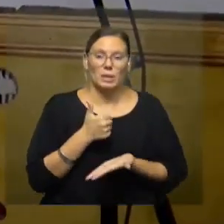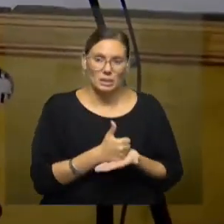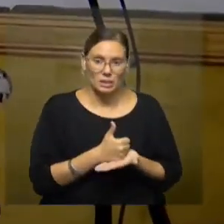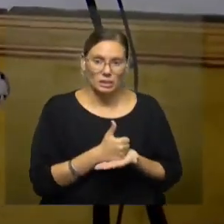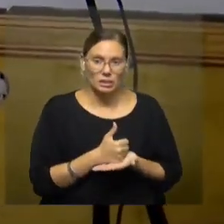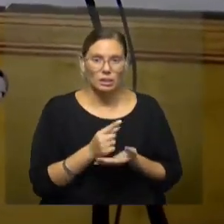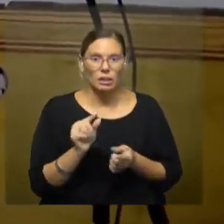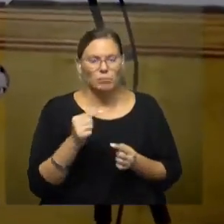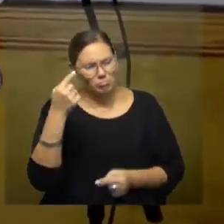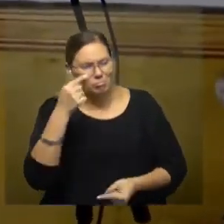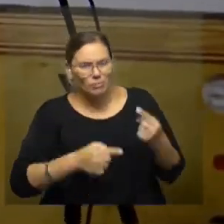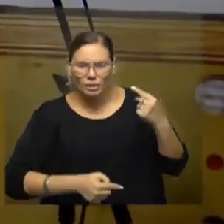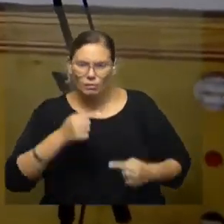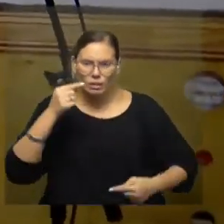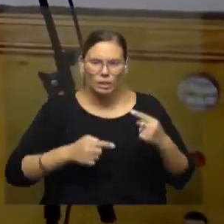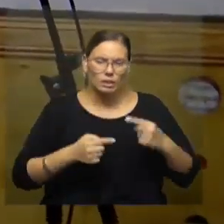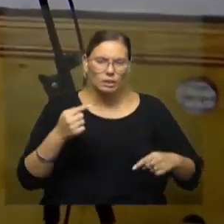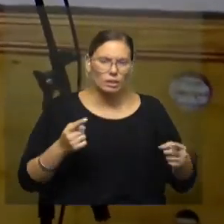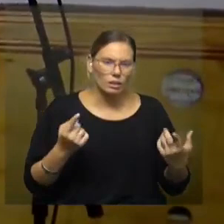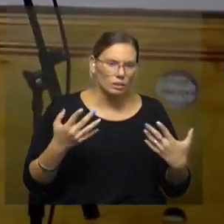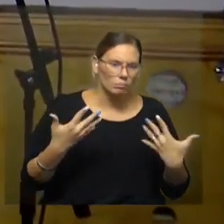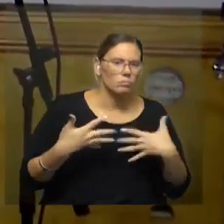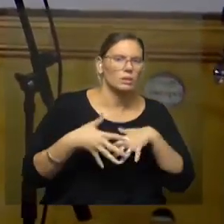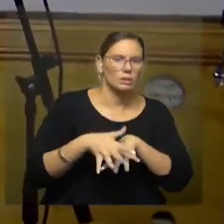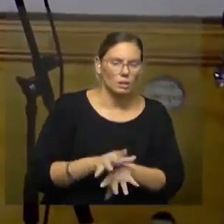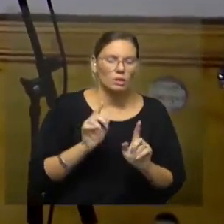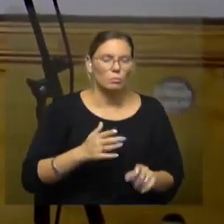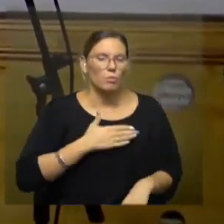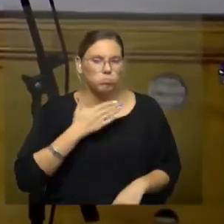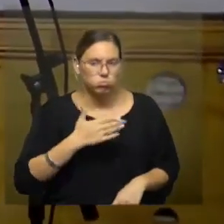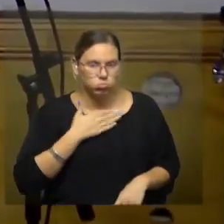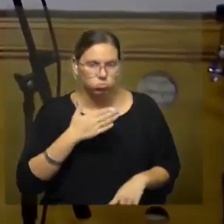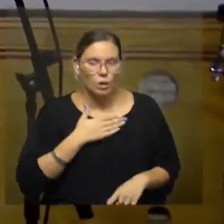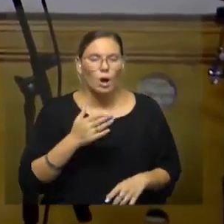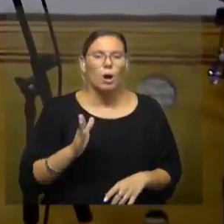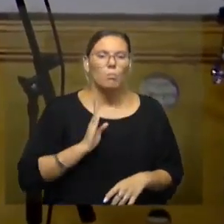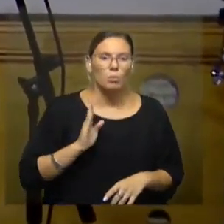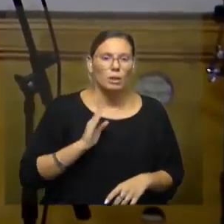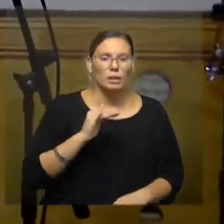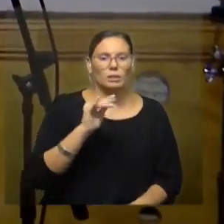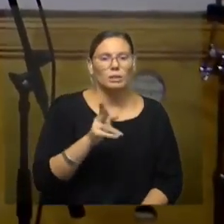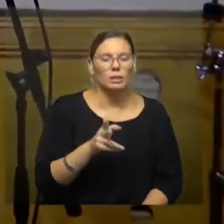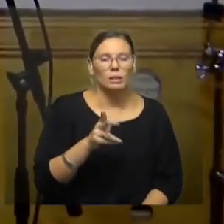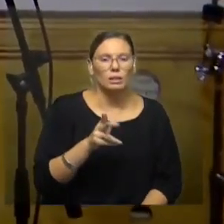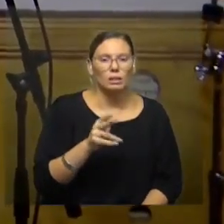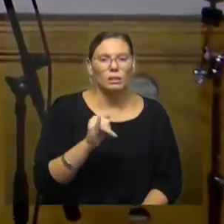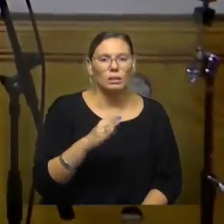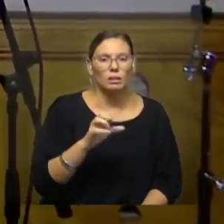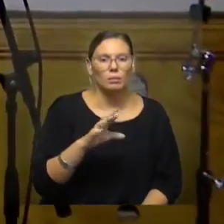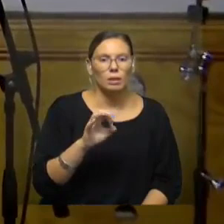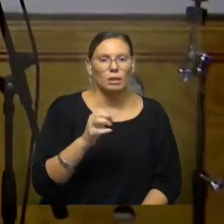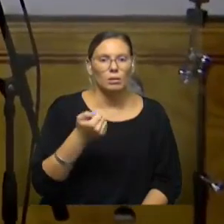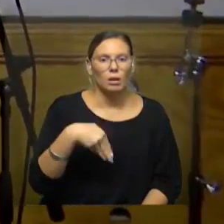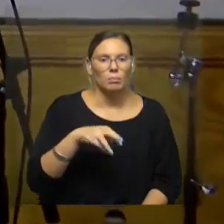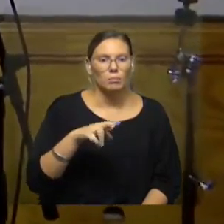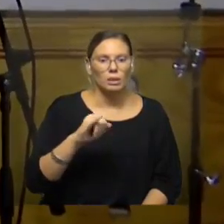bastante interdisciplinario, también reivindica lo que son mujeres iberoamericanas, pero bueno, no voy a contar yo porque para eso tenemos